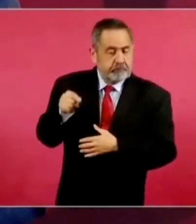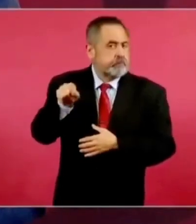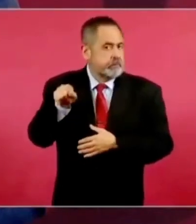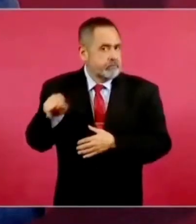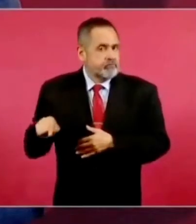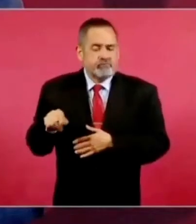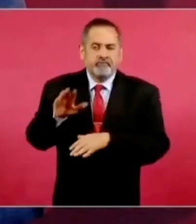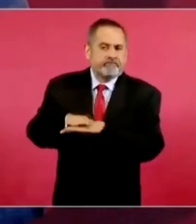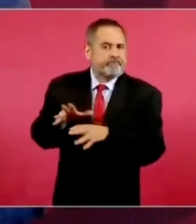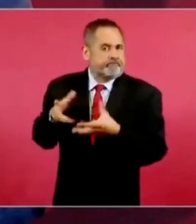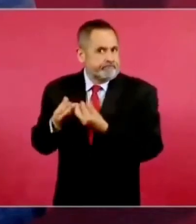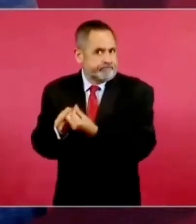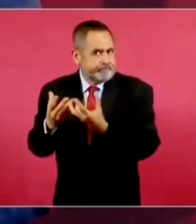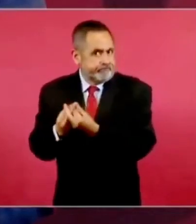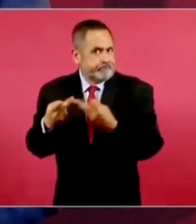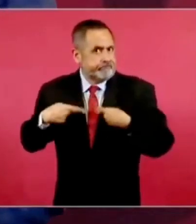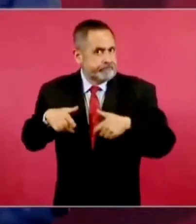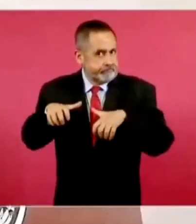populares,